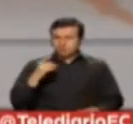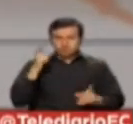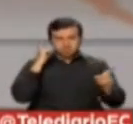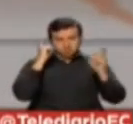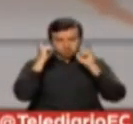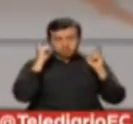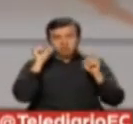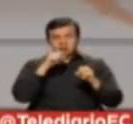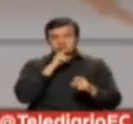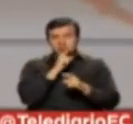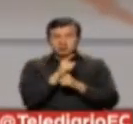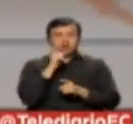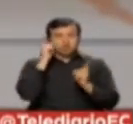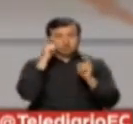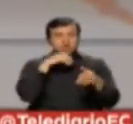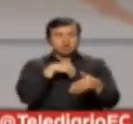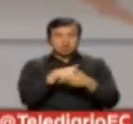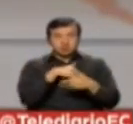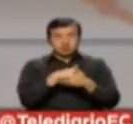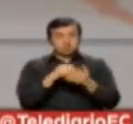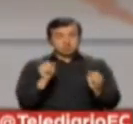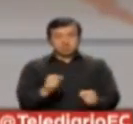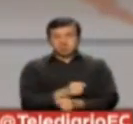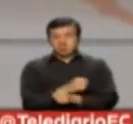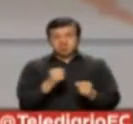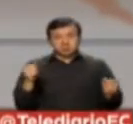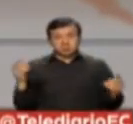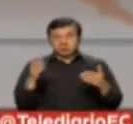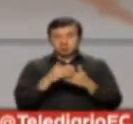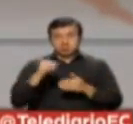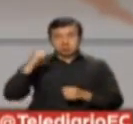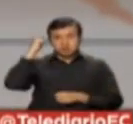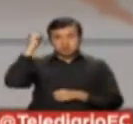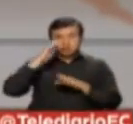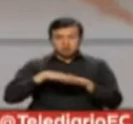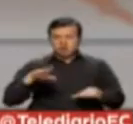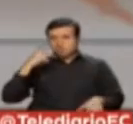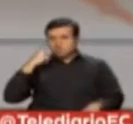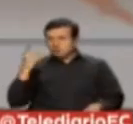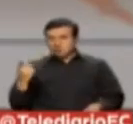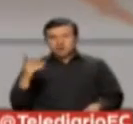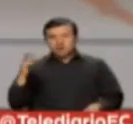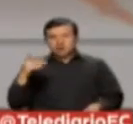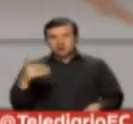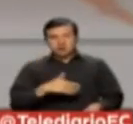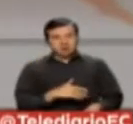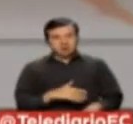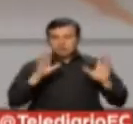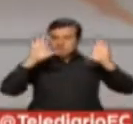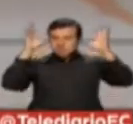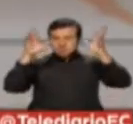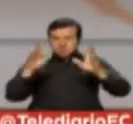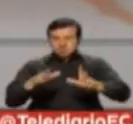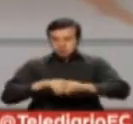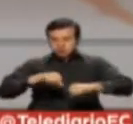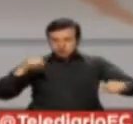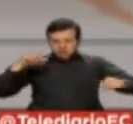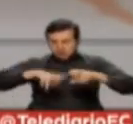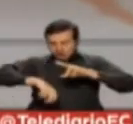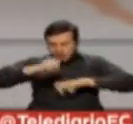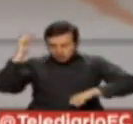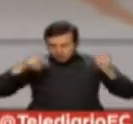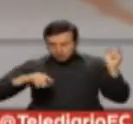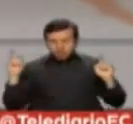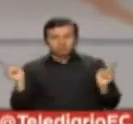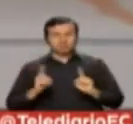tiene su límite además tampoco vamos a irnos contra los derechos de estudiantes y empezar a perdón como lo digo a escarbar las mochilas